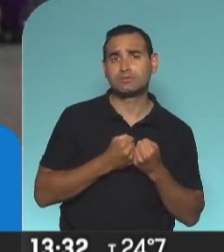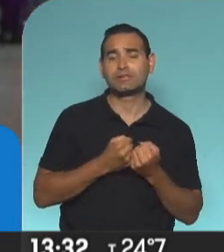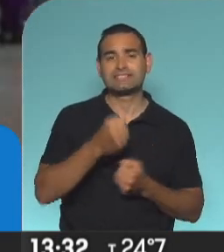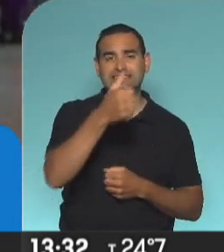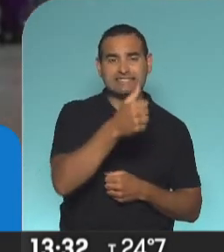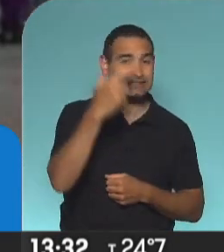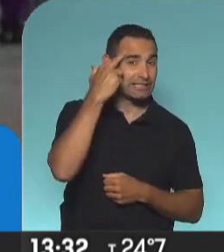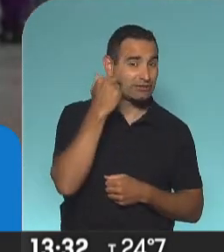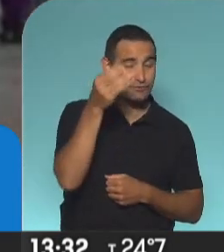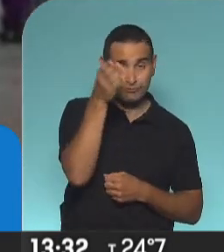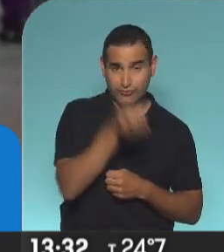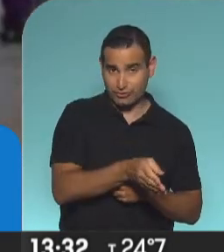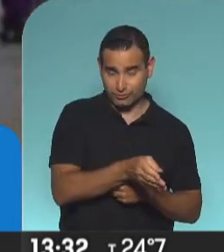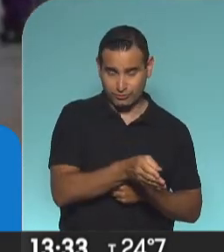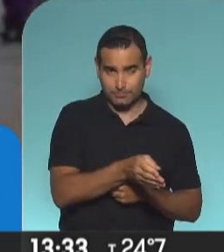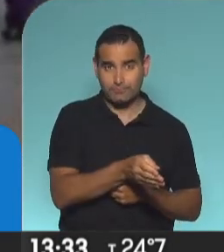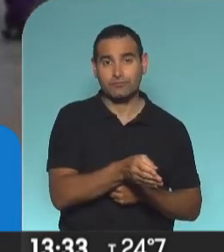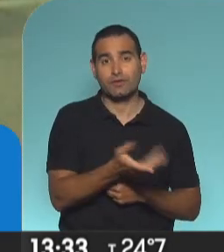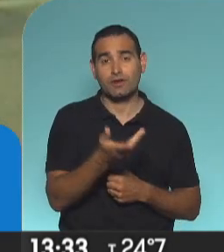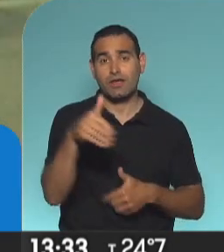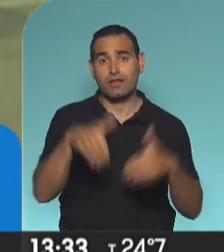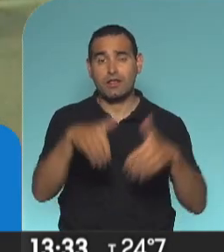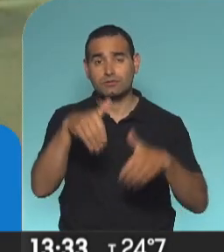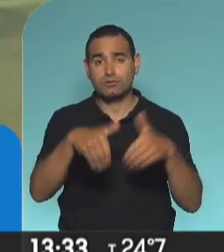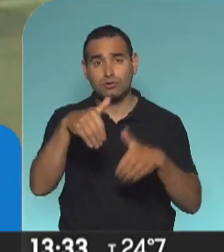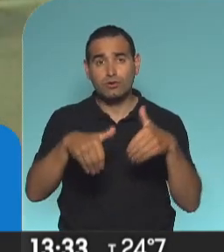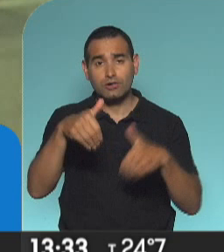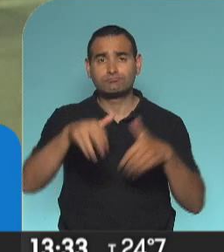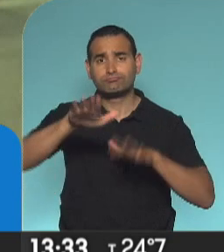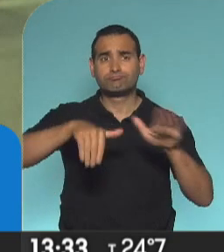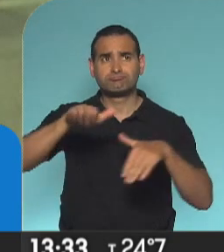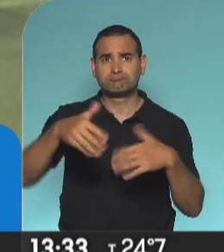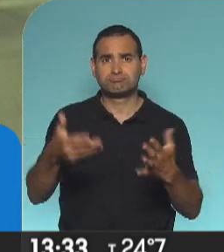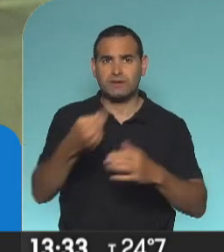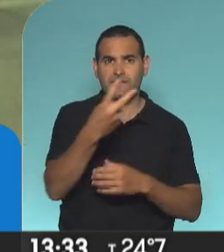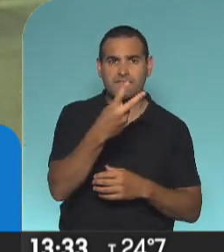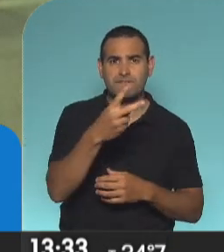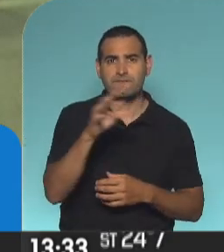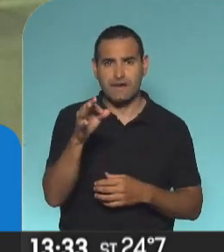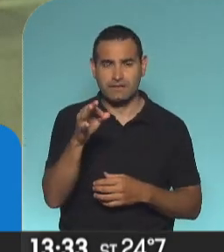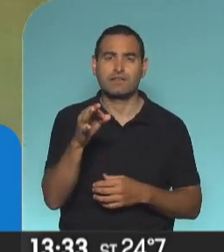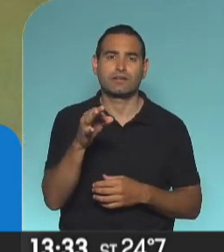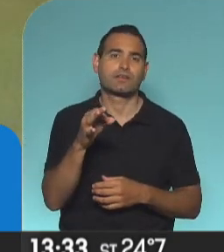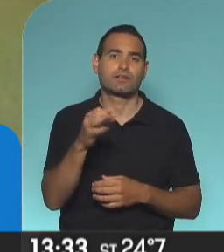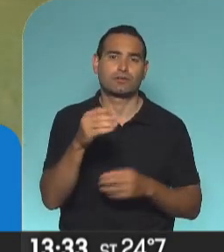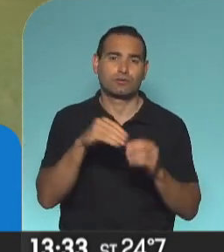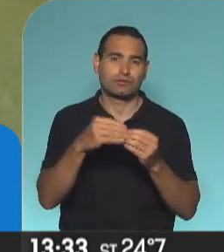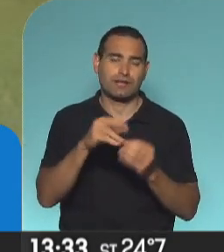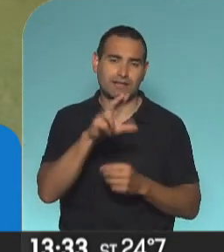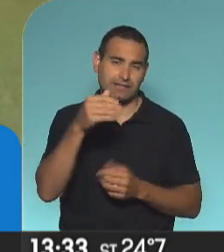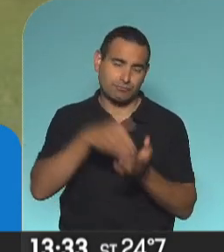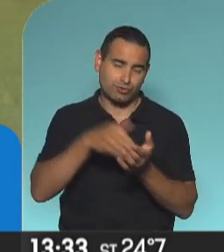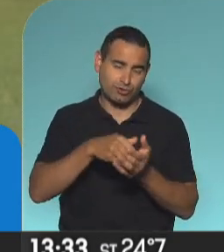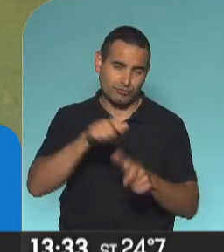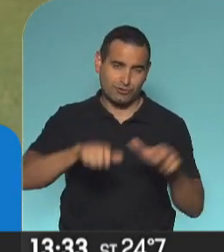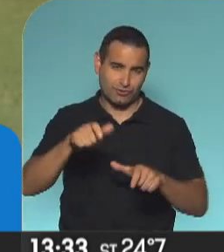69% en unas elecciones a las que estaban convocados más de 20 de los 30 millones de habitantes del país.